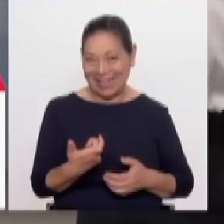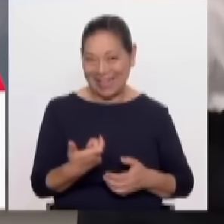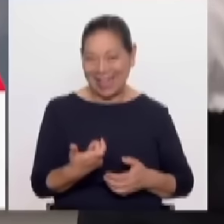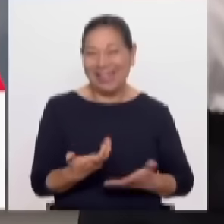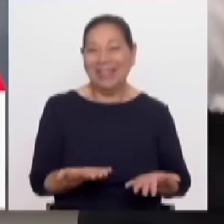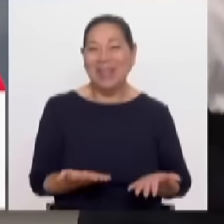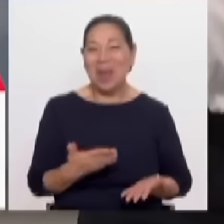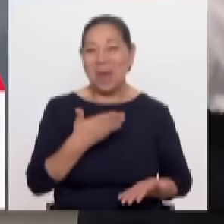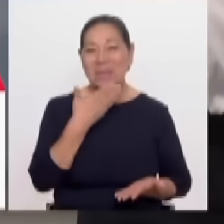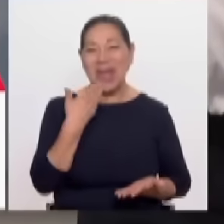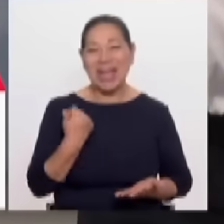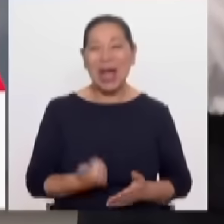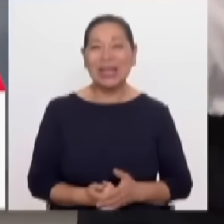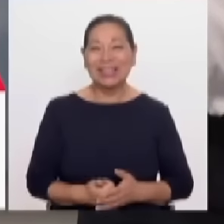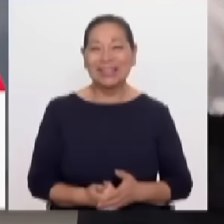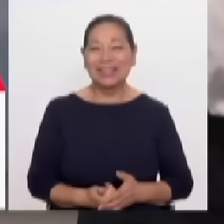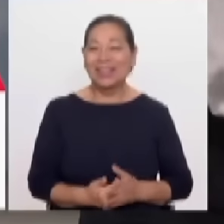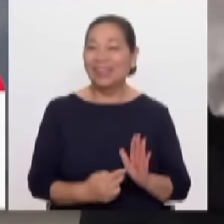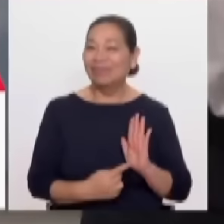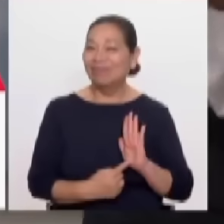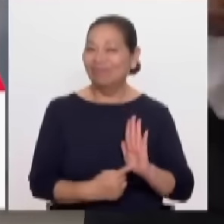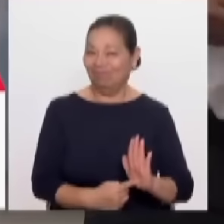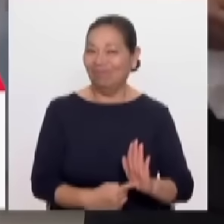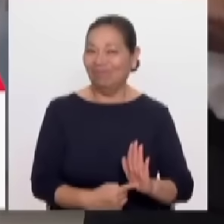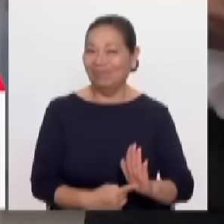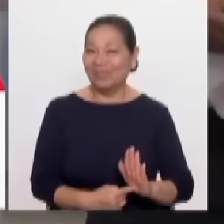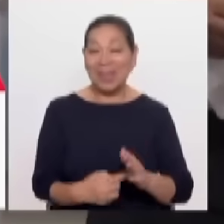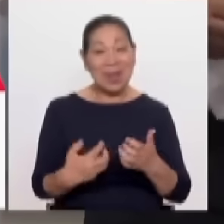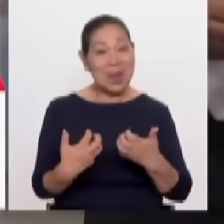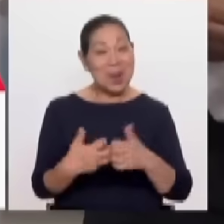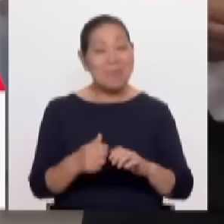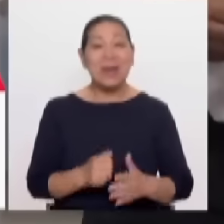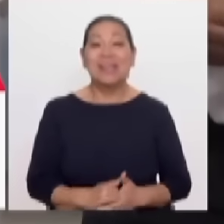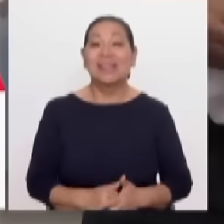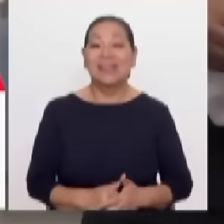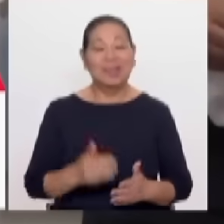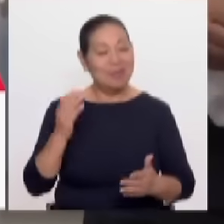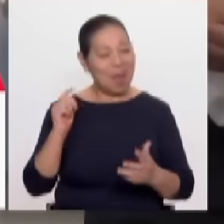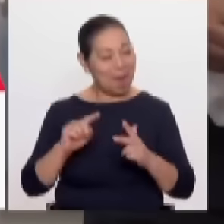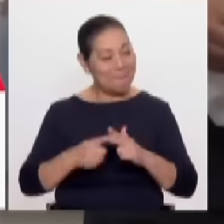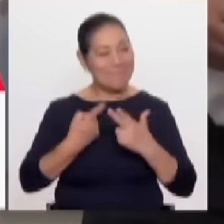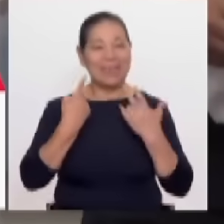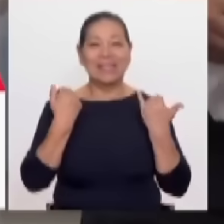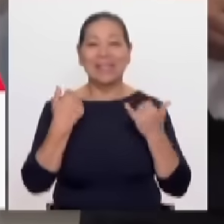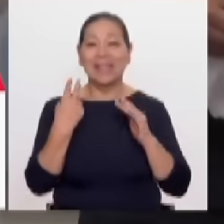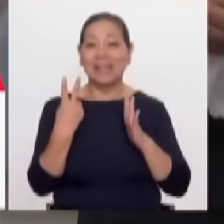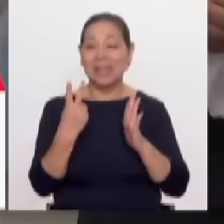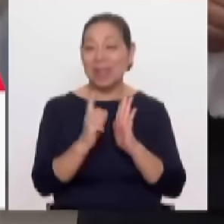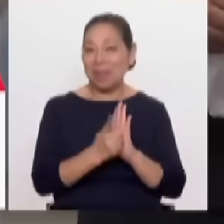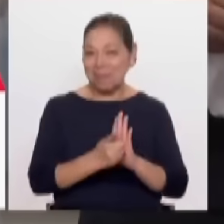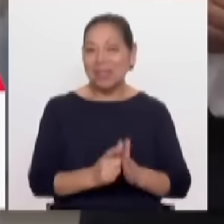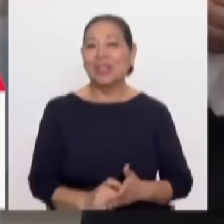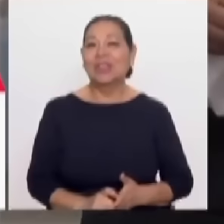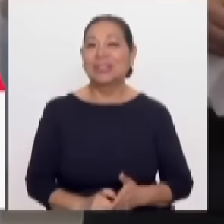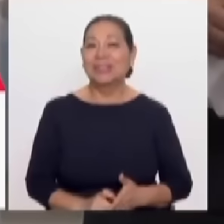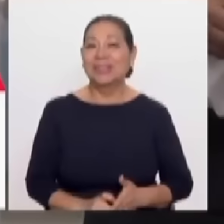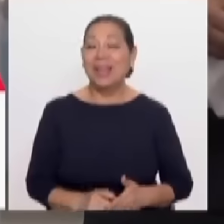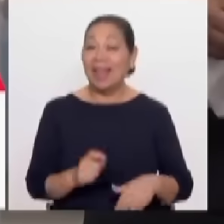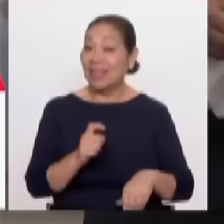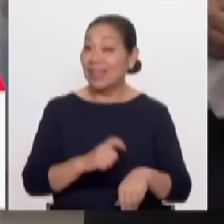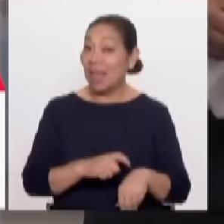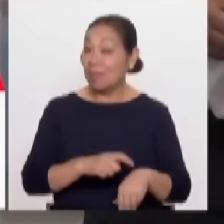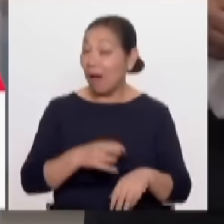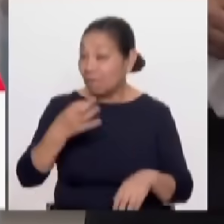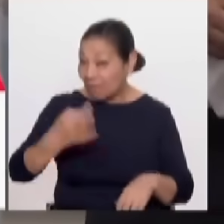dijo la representante de la empresa, y arrancar estos 7 minutos, voy a tomar el